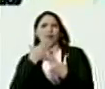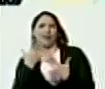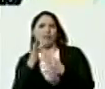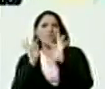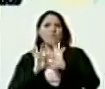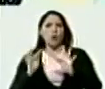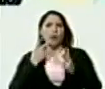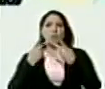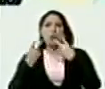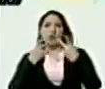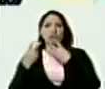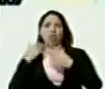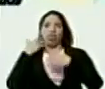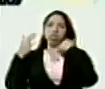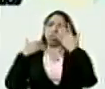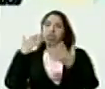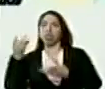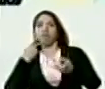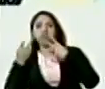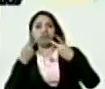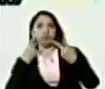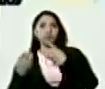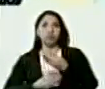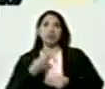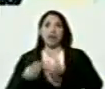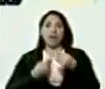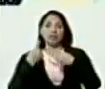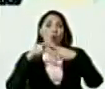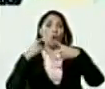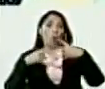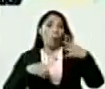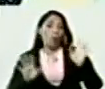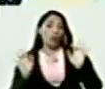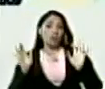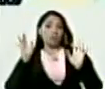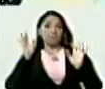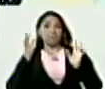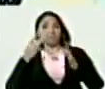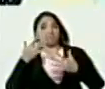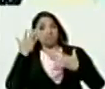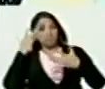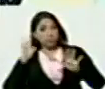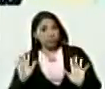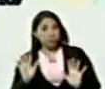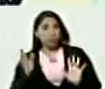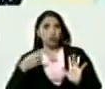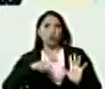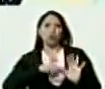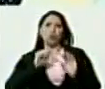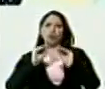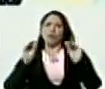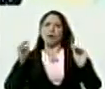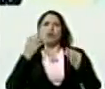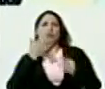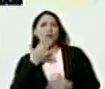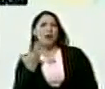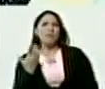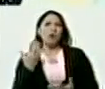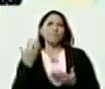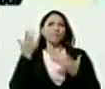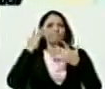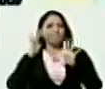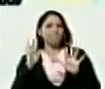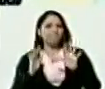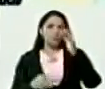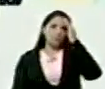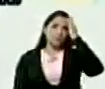como politiquería, y que hace otras estimaciones, llamamos nosotros estimaciones de techo, porque miran